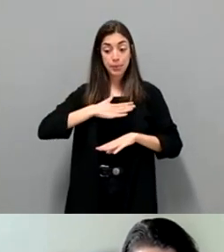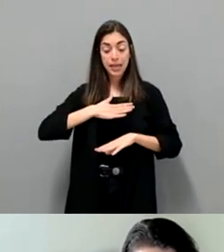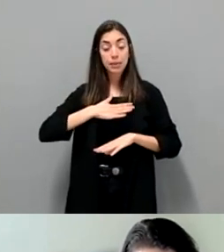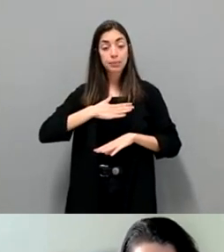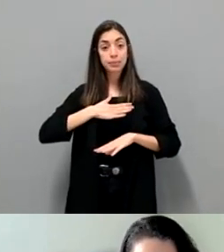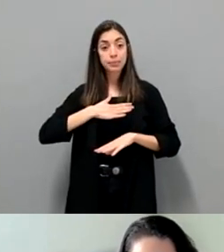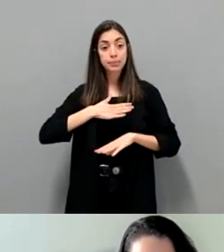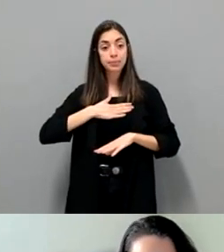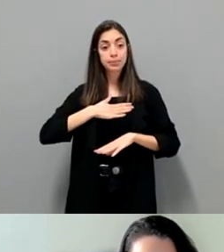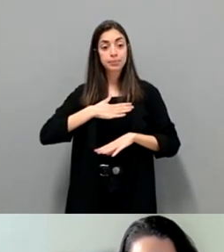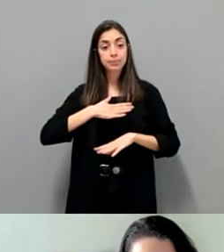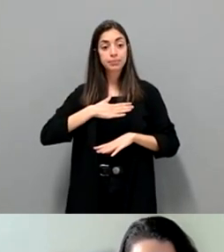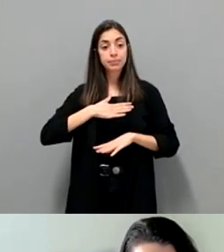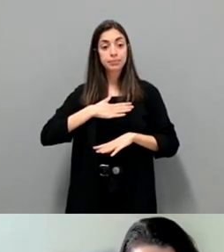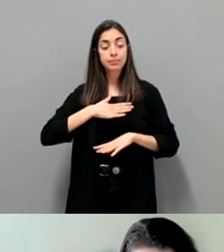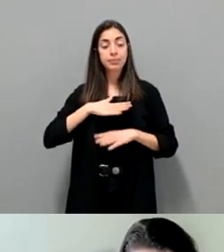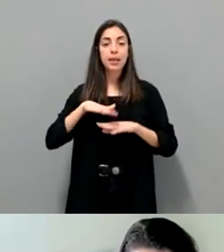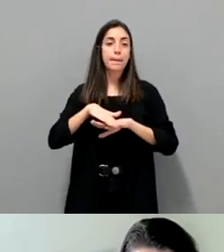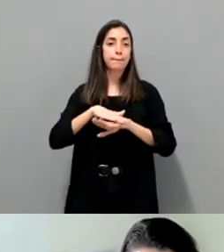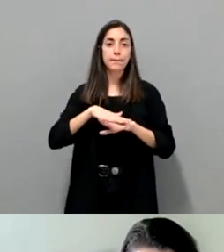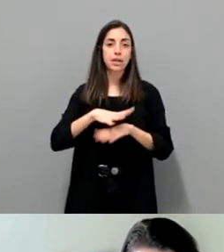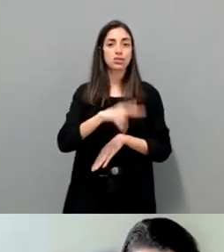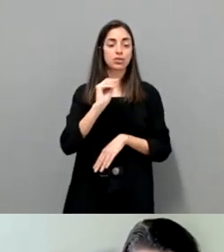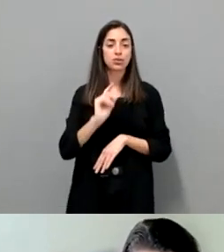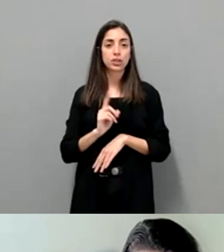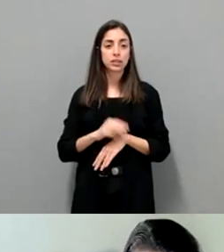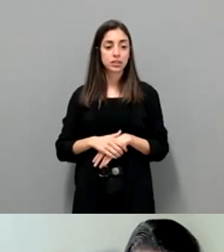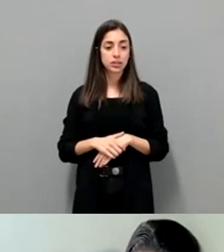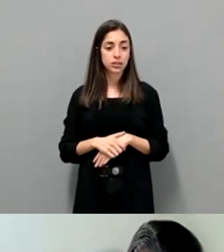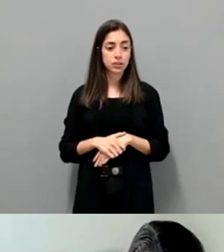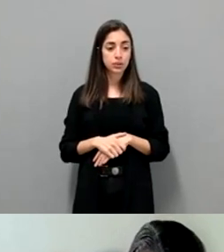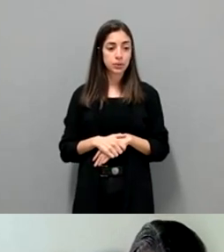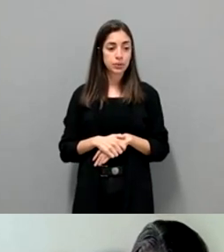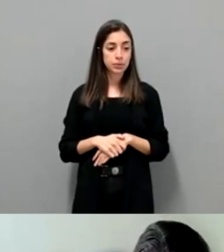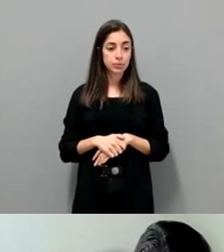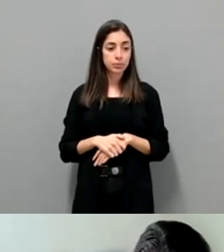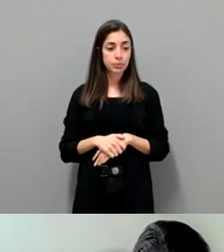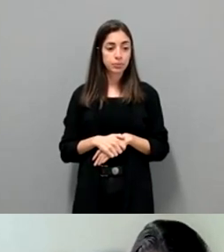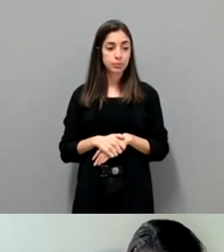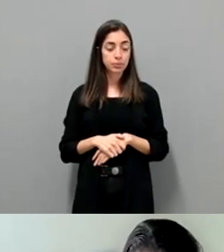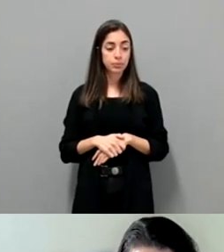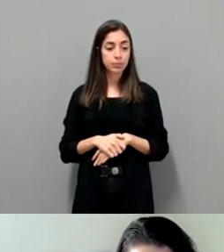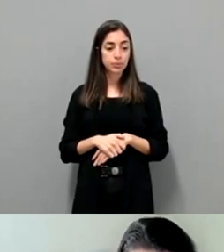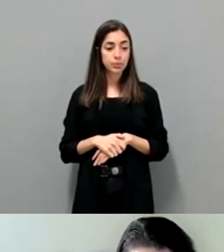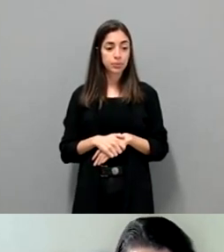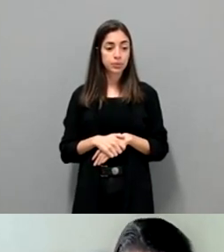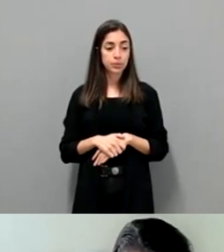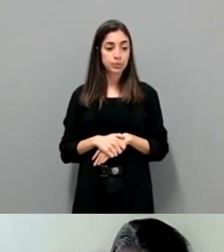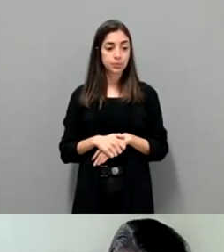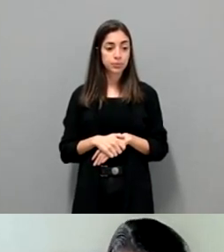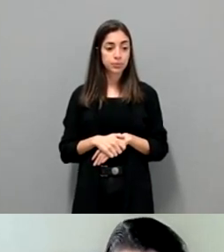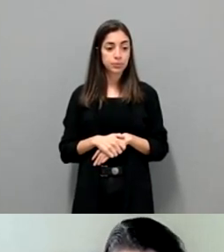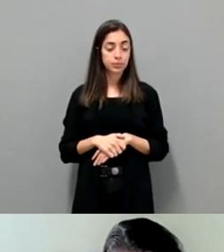cambios por posturas para poder rendir mejor. Y aparte, en ningún